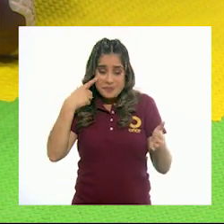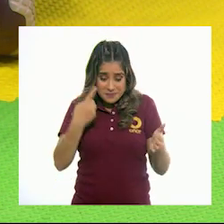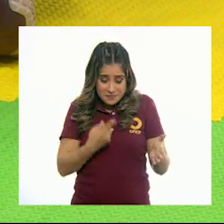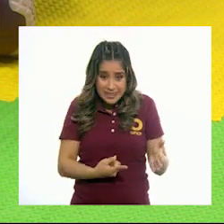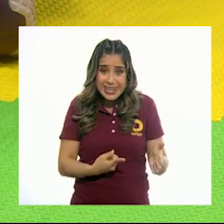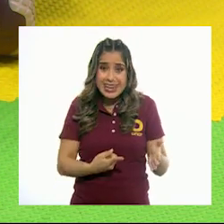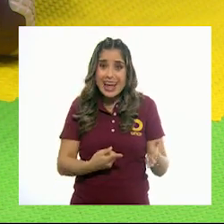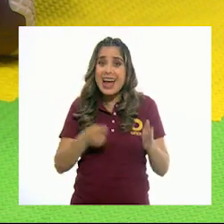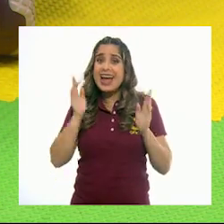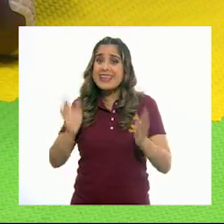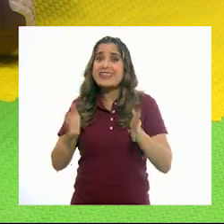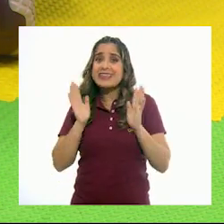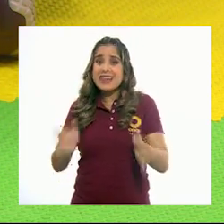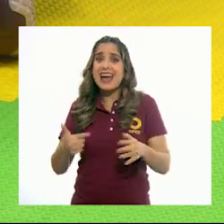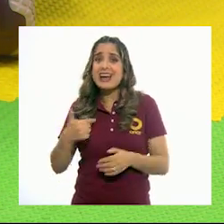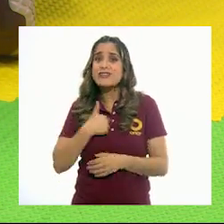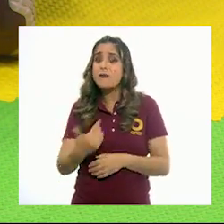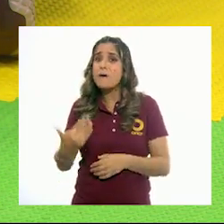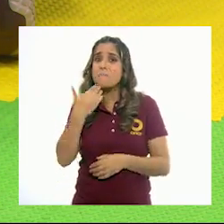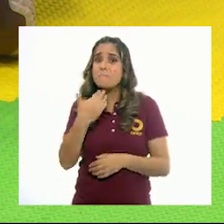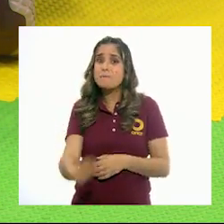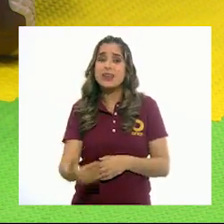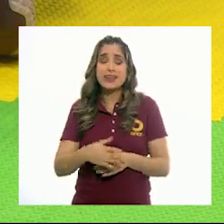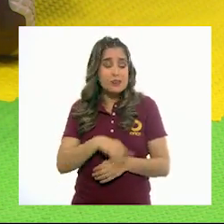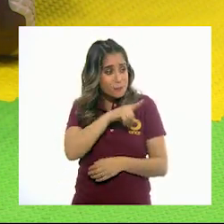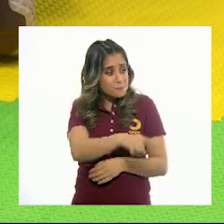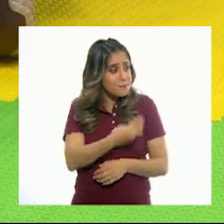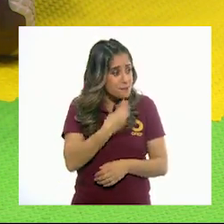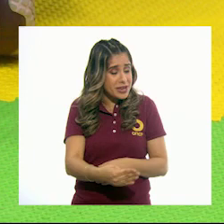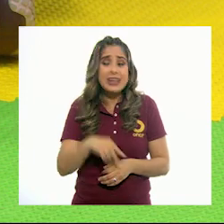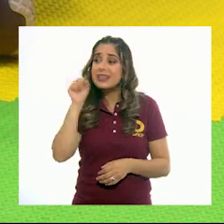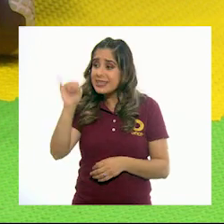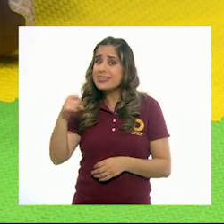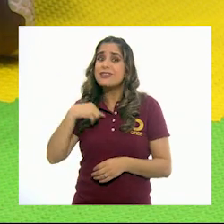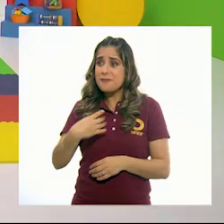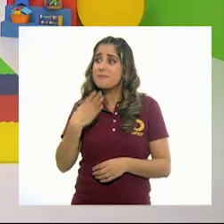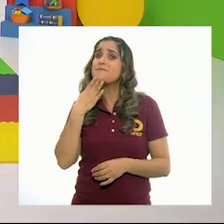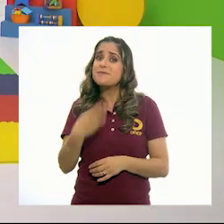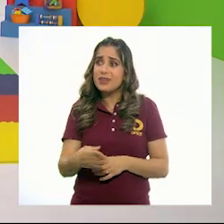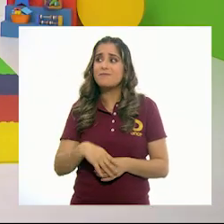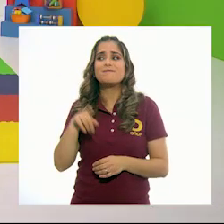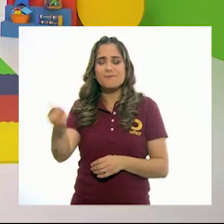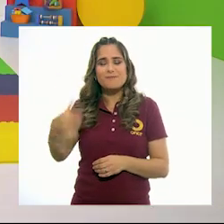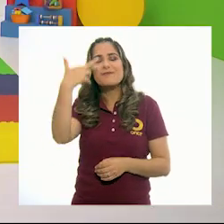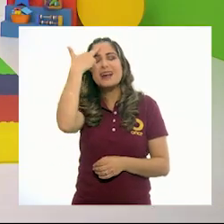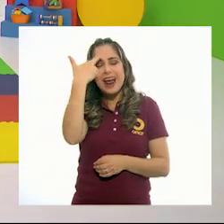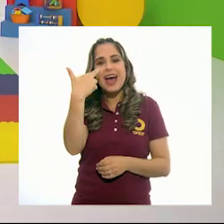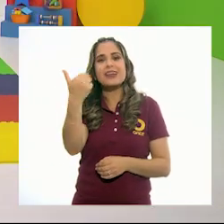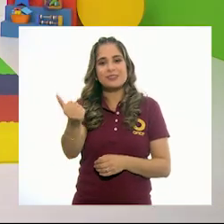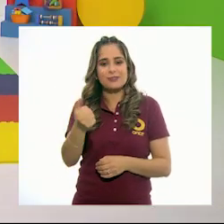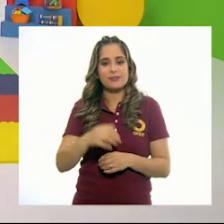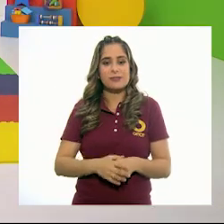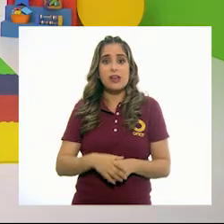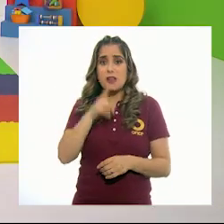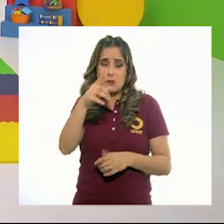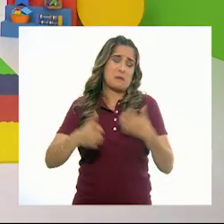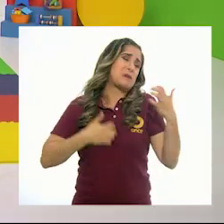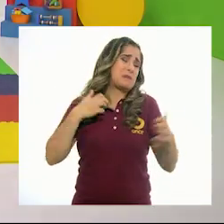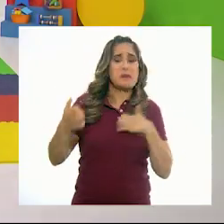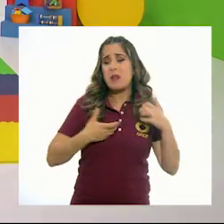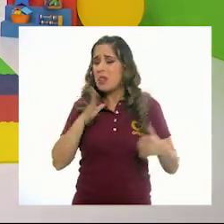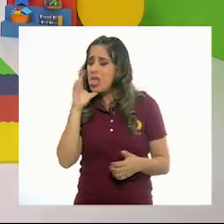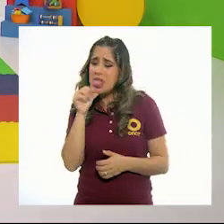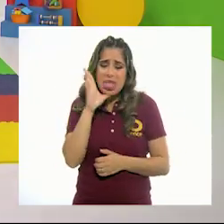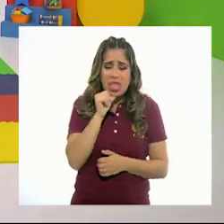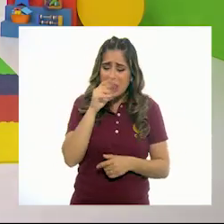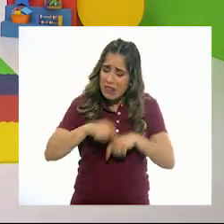¡Mira, Hapsi! ¡Bien! ¡Te salió! ¡Lo logré! Tenías toda la razón. No hay que desesperarse, ni